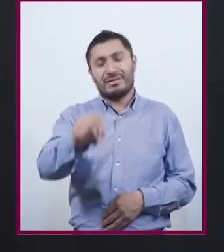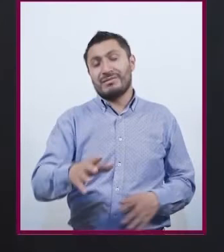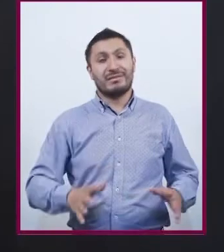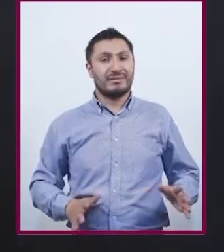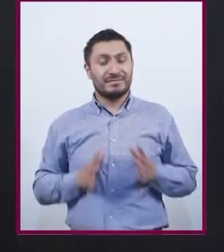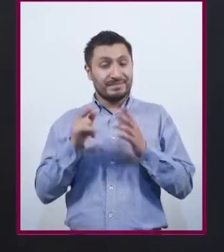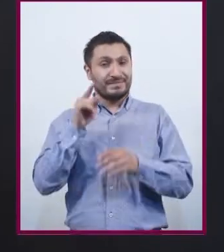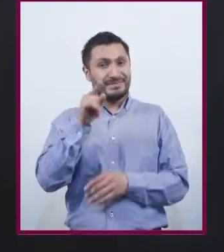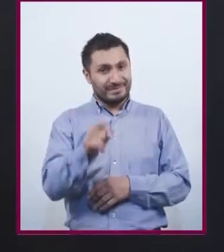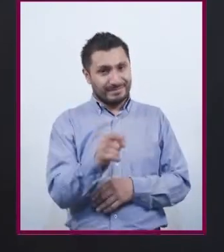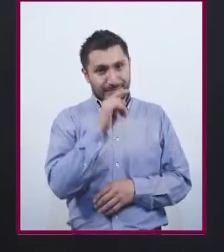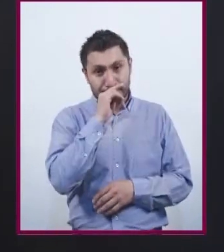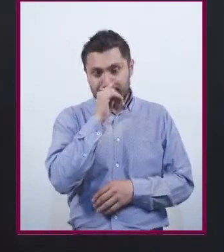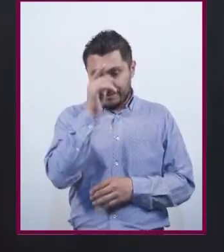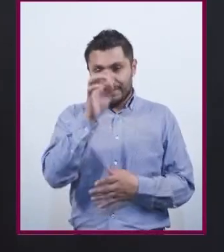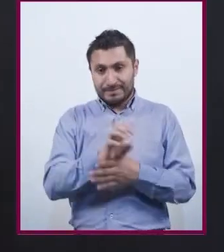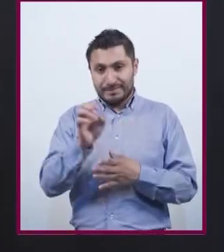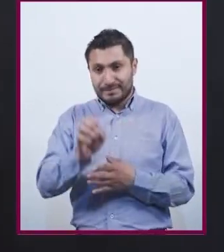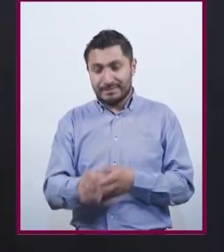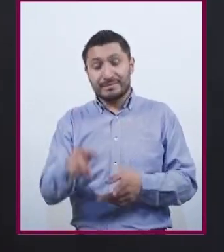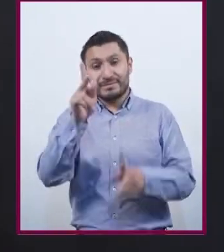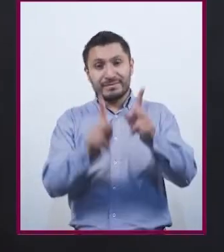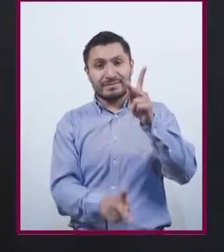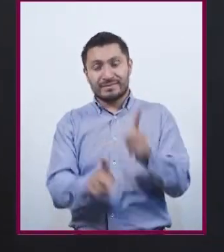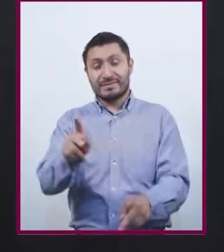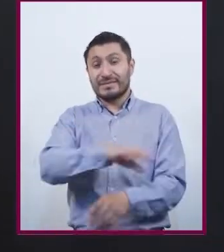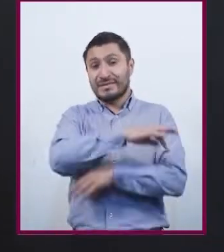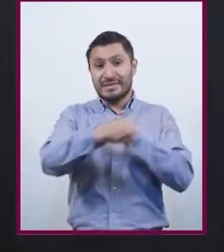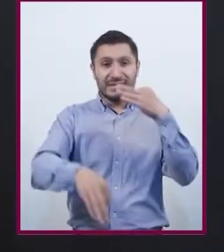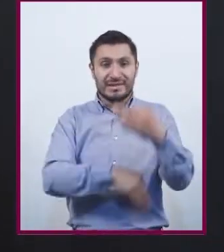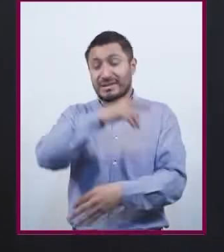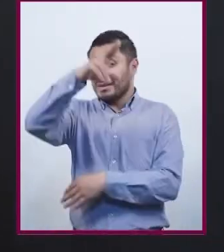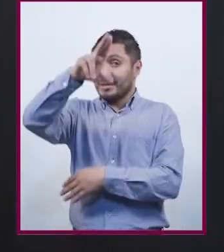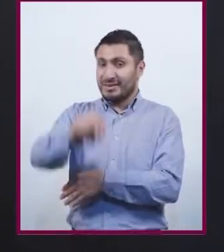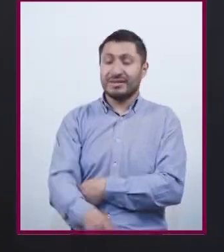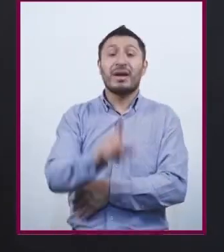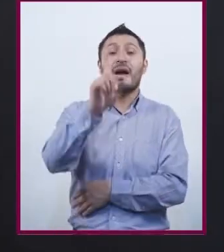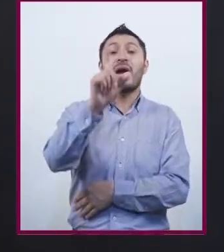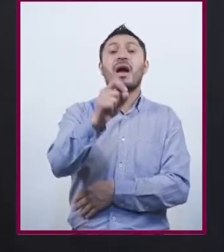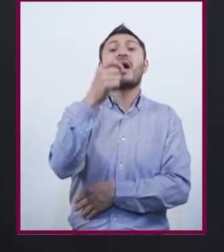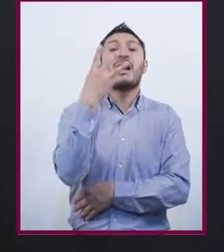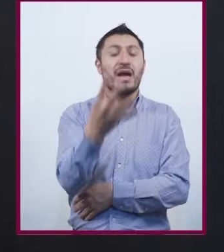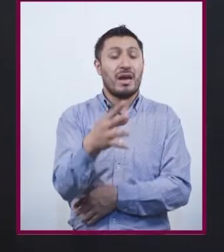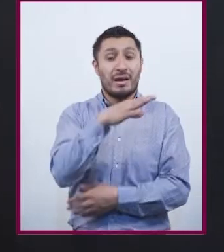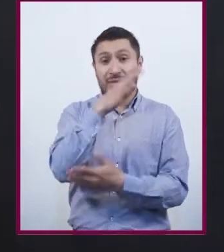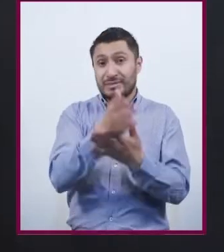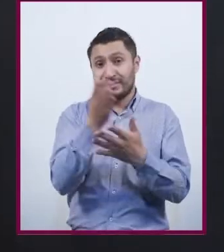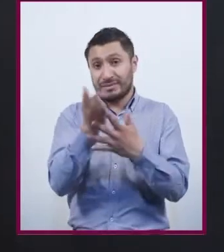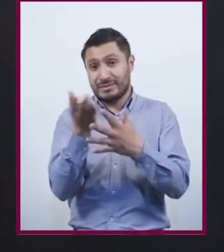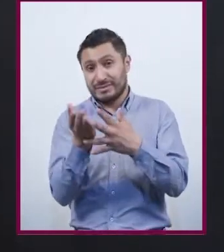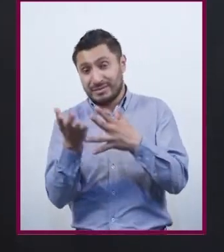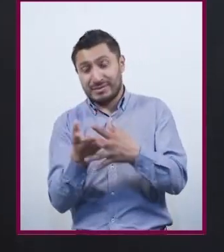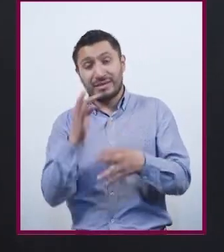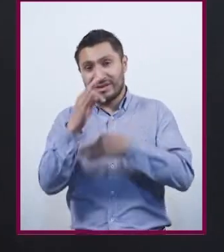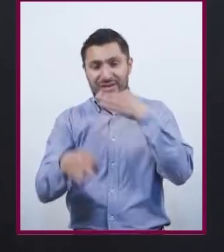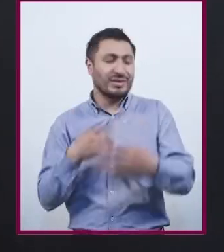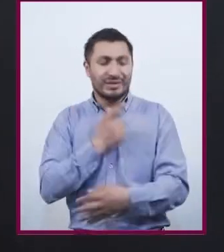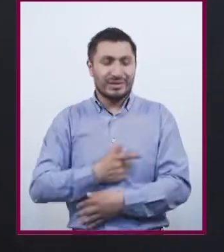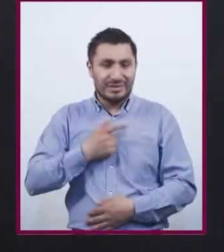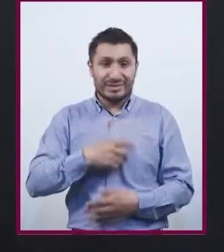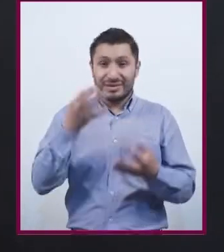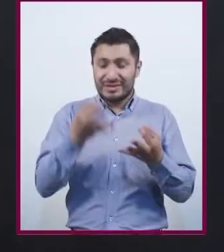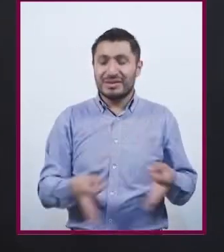queremos arruinarte la sorpresa, así que no vamos a contarte los capítulos finales. Son 24 y todos son